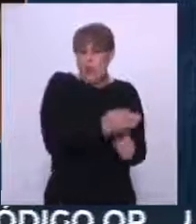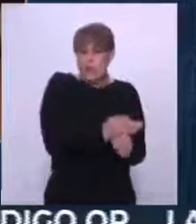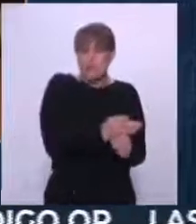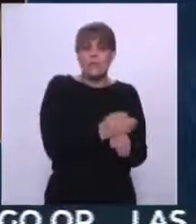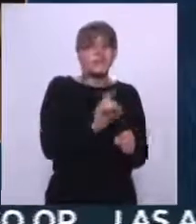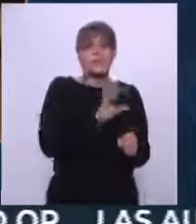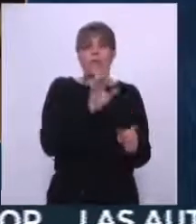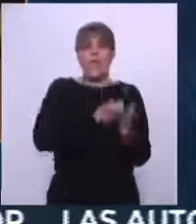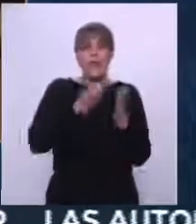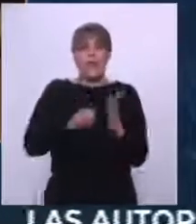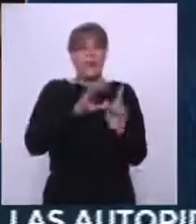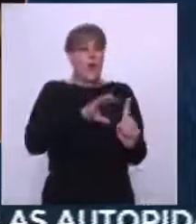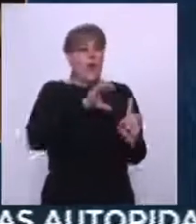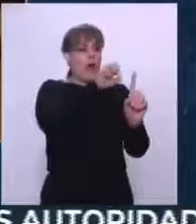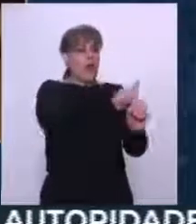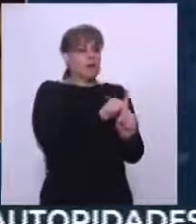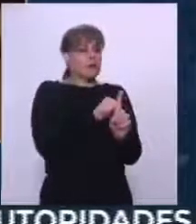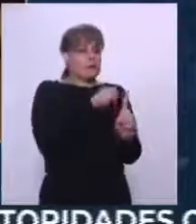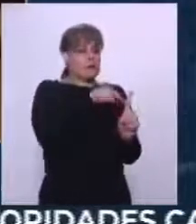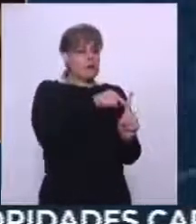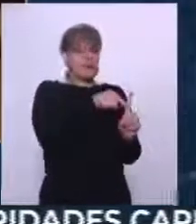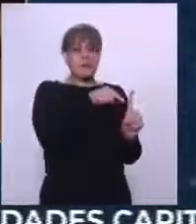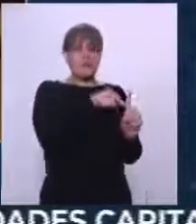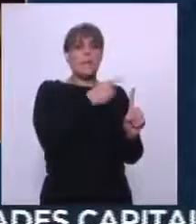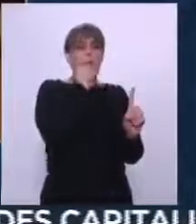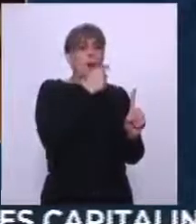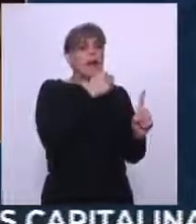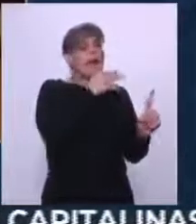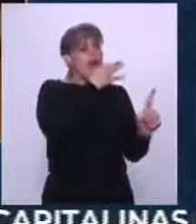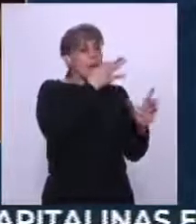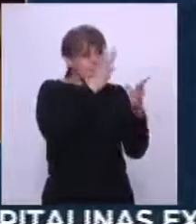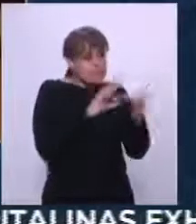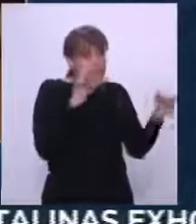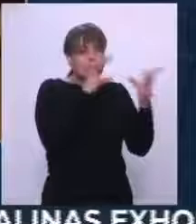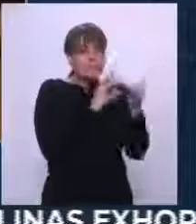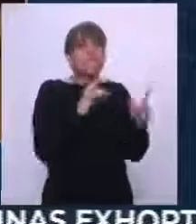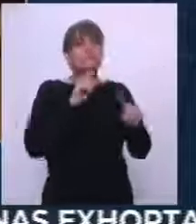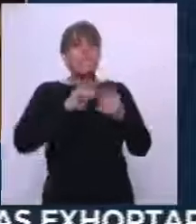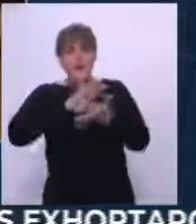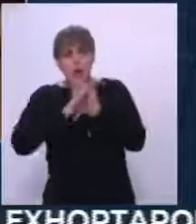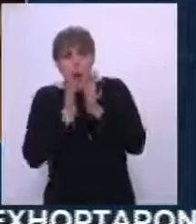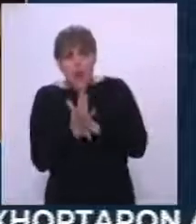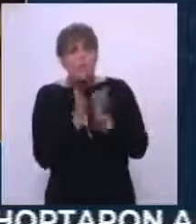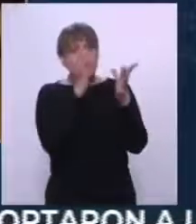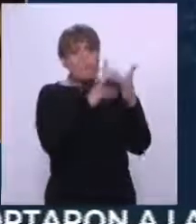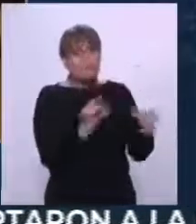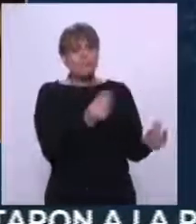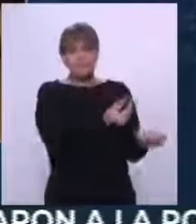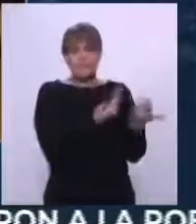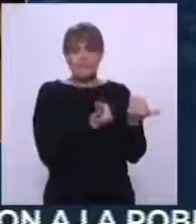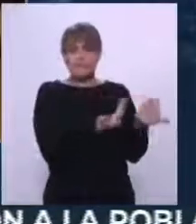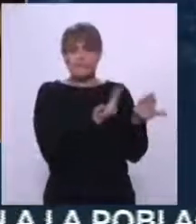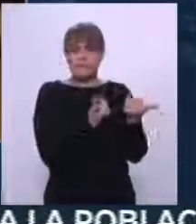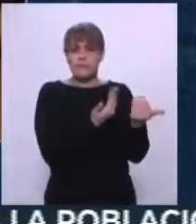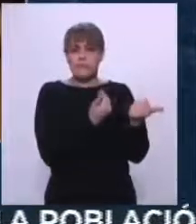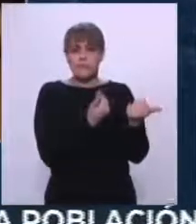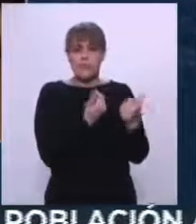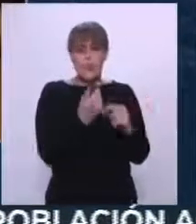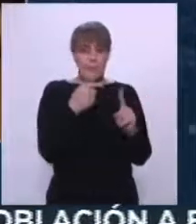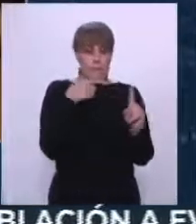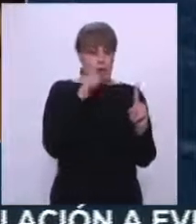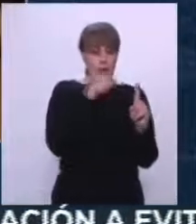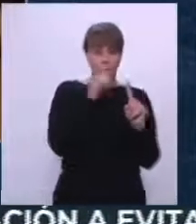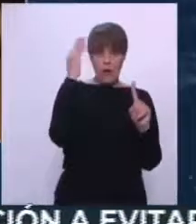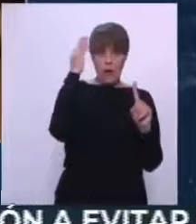información y así ellos pueden entender qué es lo que está pasando, quién más estuvo involucrado. Supuestamente, si la cabeza de las Fuerzas Armadas